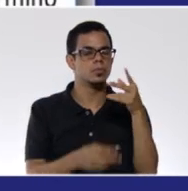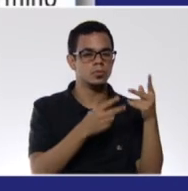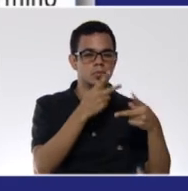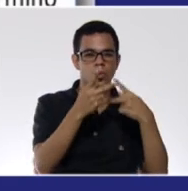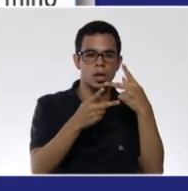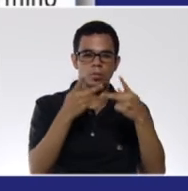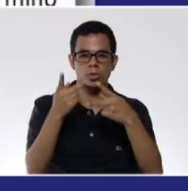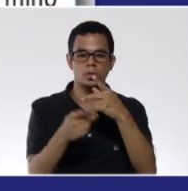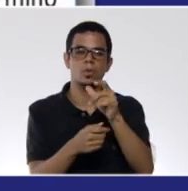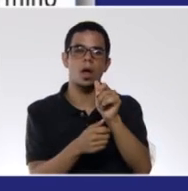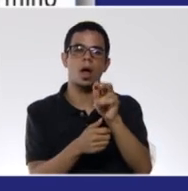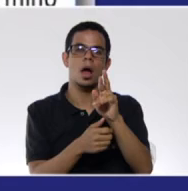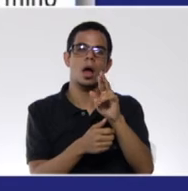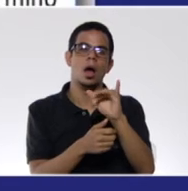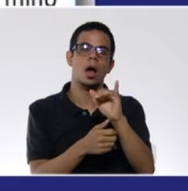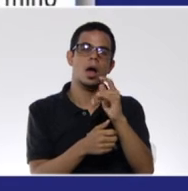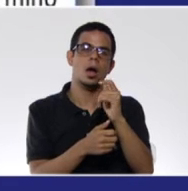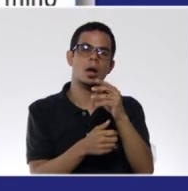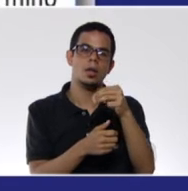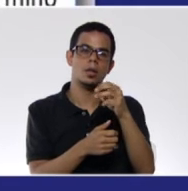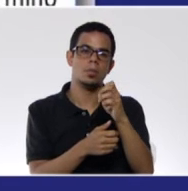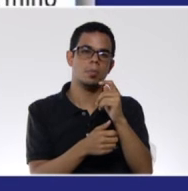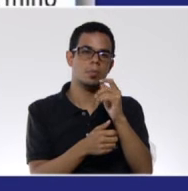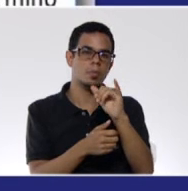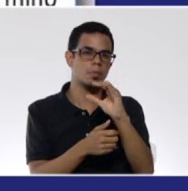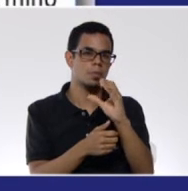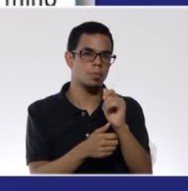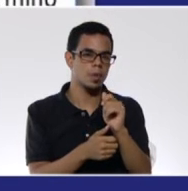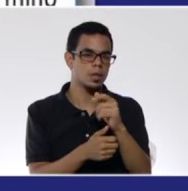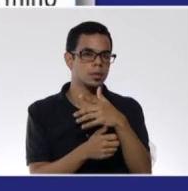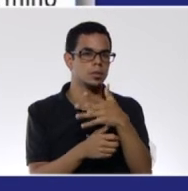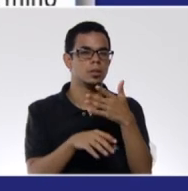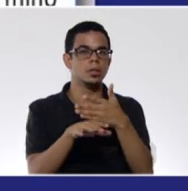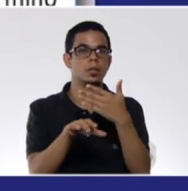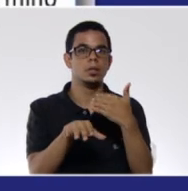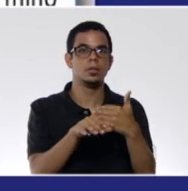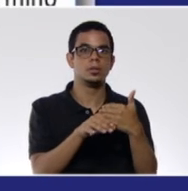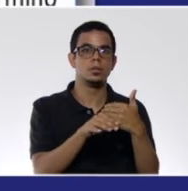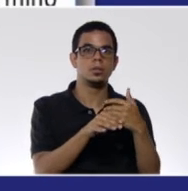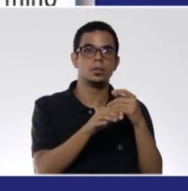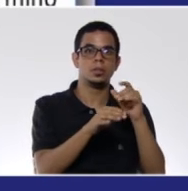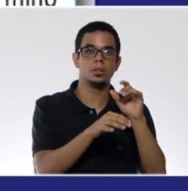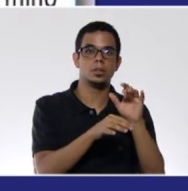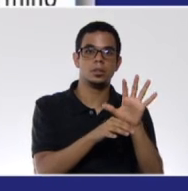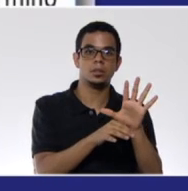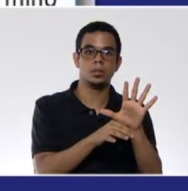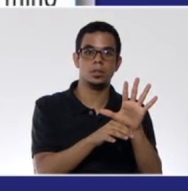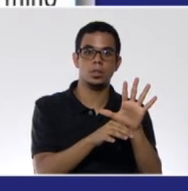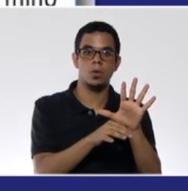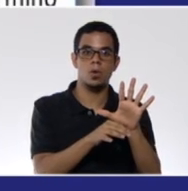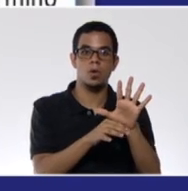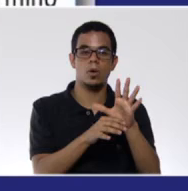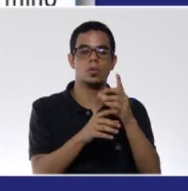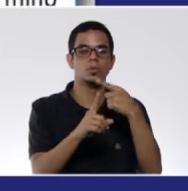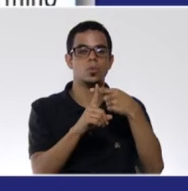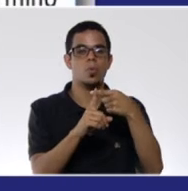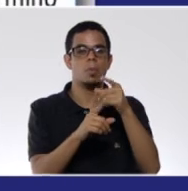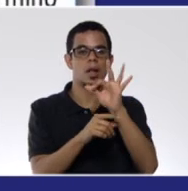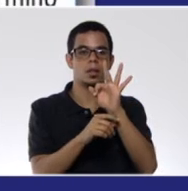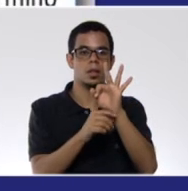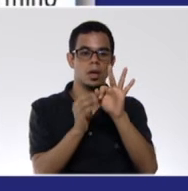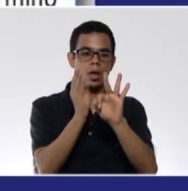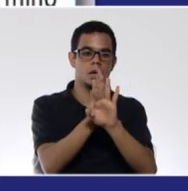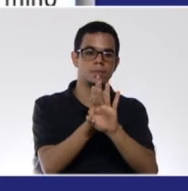progresión aritmética, ya que cada término después del primero se obtiene sumando 3 al término anterior.